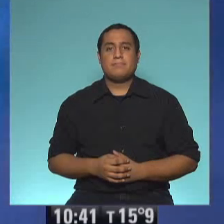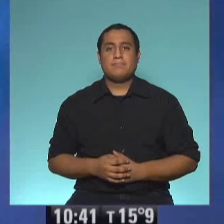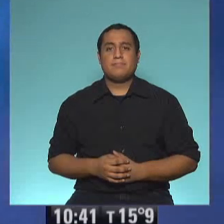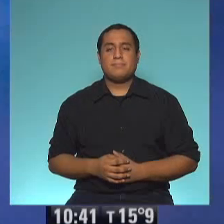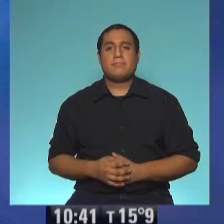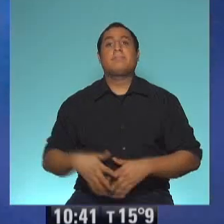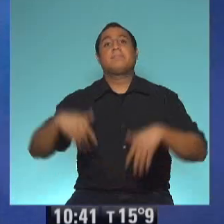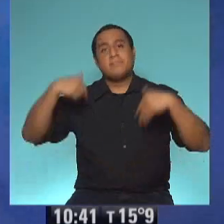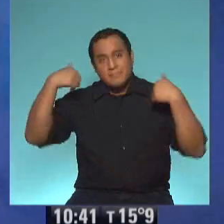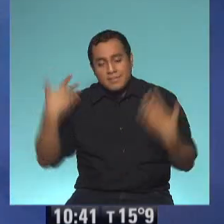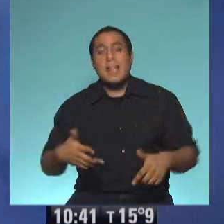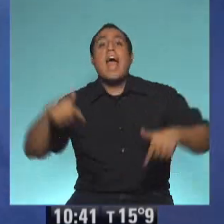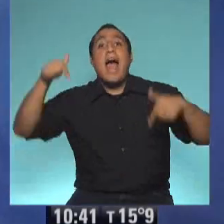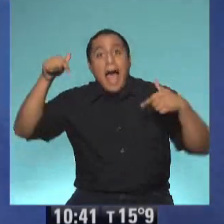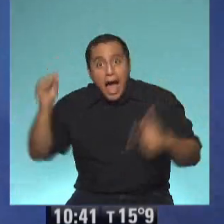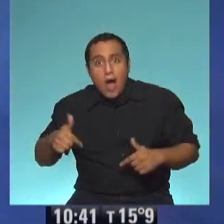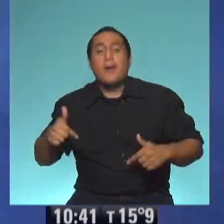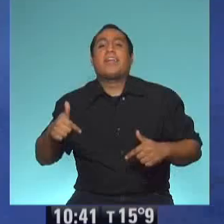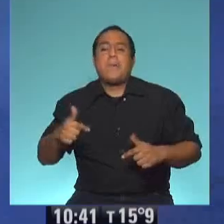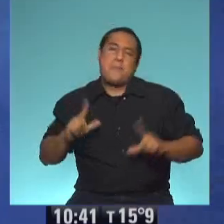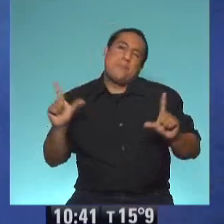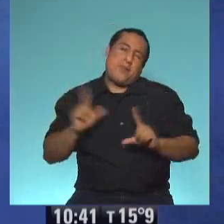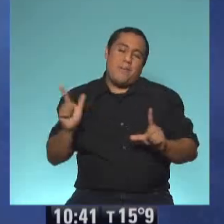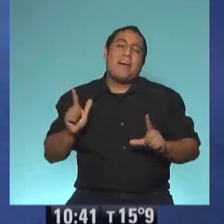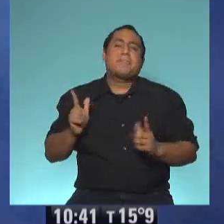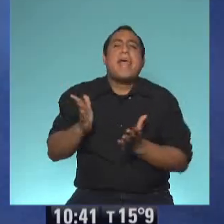el momento de este programa